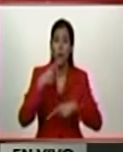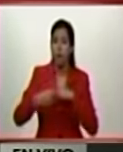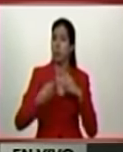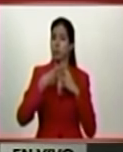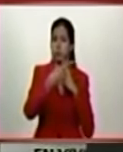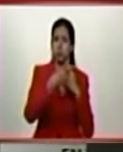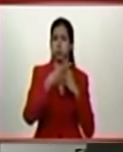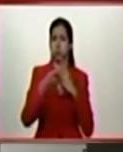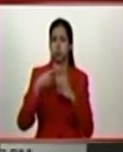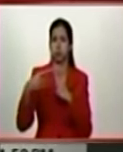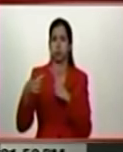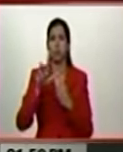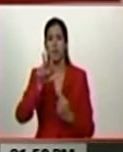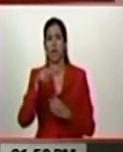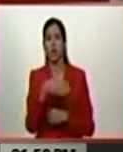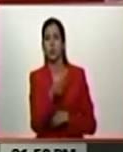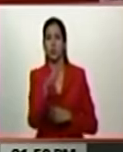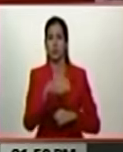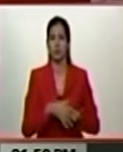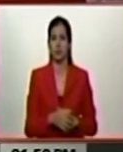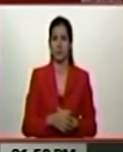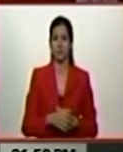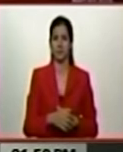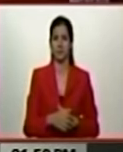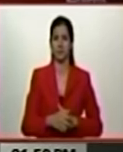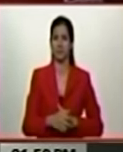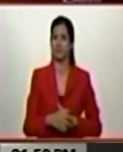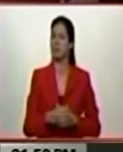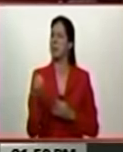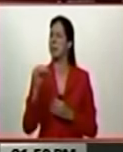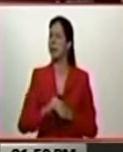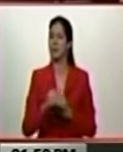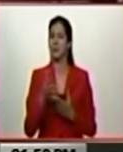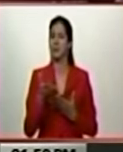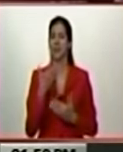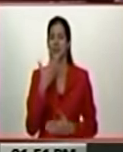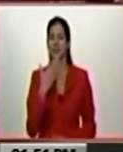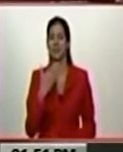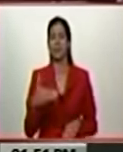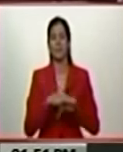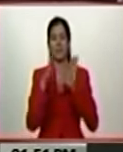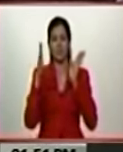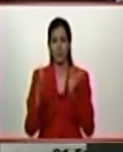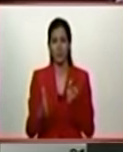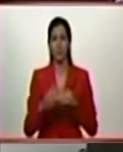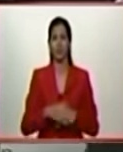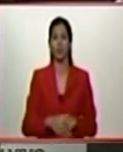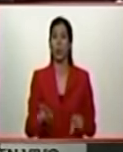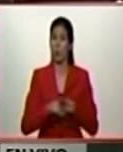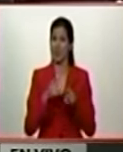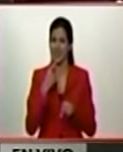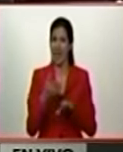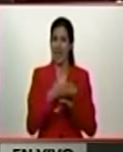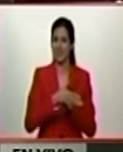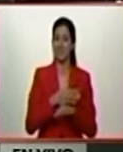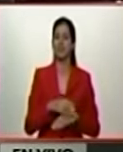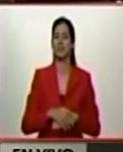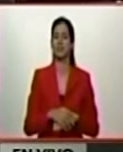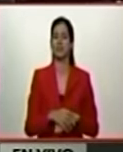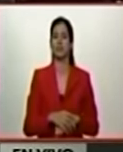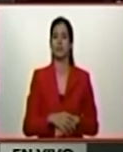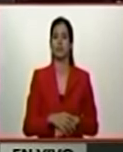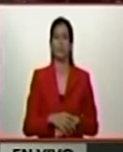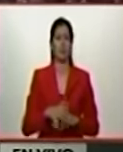cosas que estamos entregándole al pueblo mirandino el día de hoy, Elías. Gracias, Jaime. Igualmente, como decía Jaime, en medio de una guerra